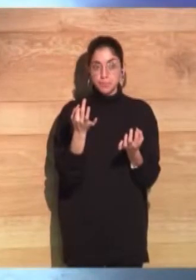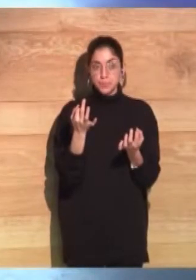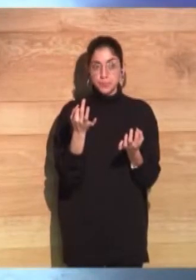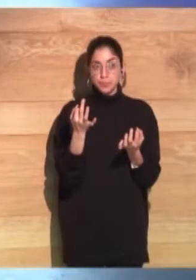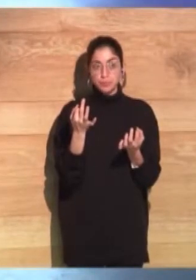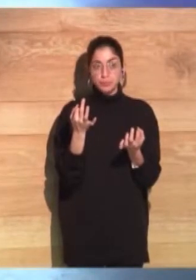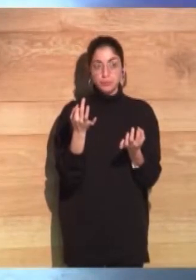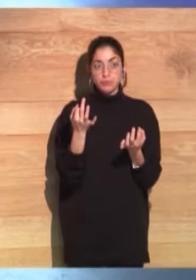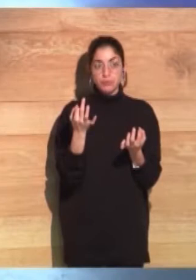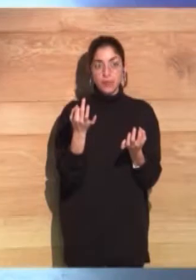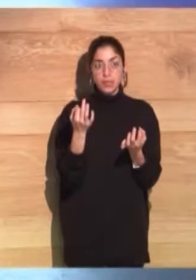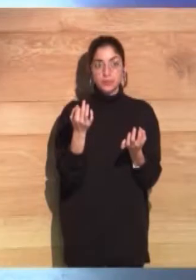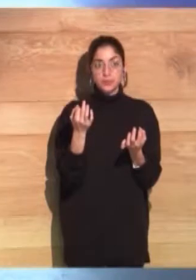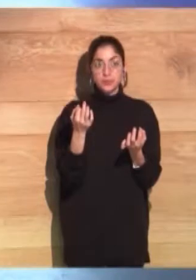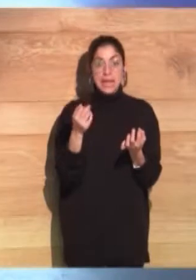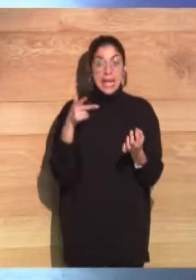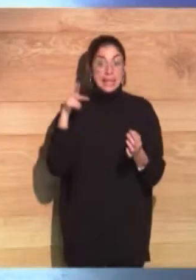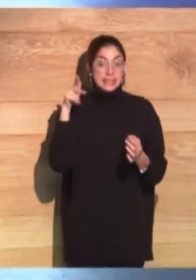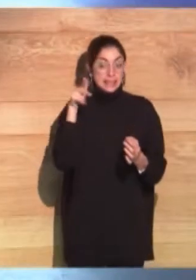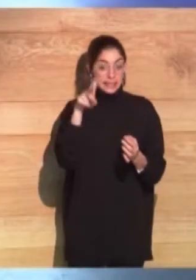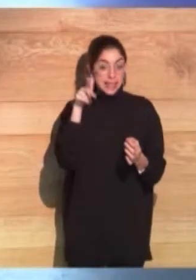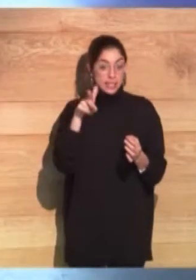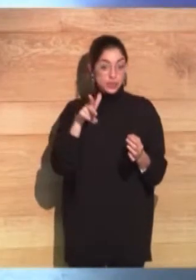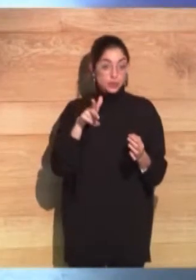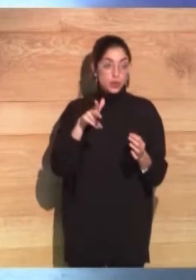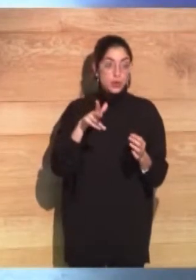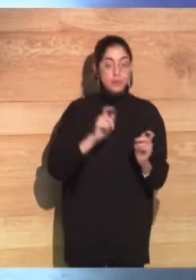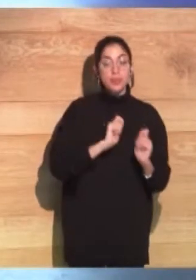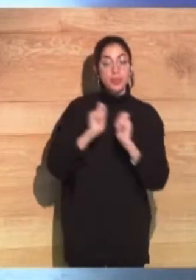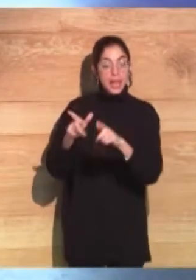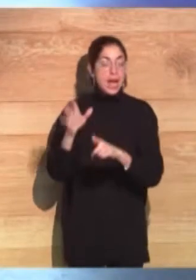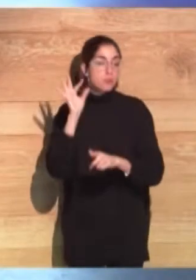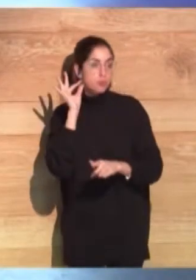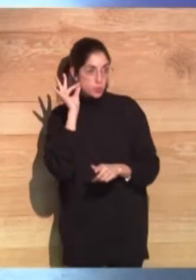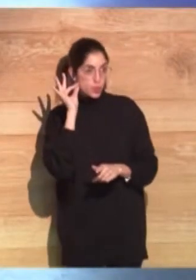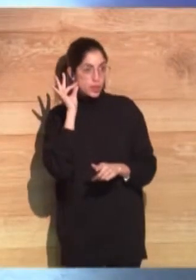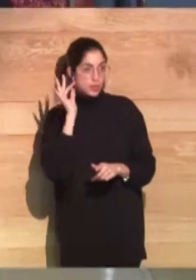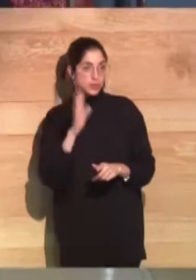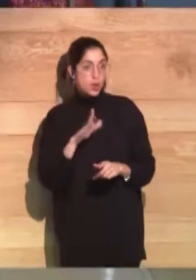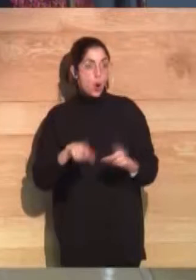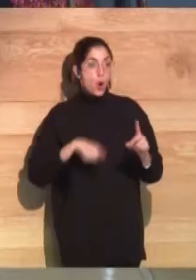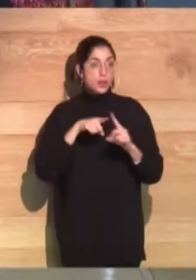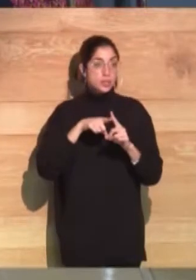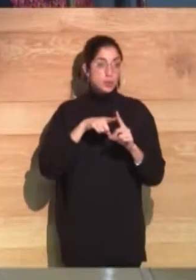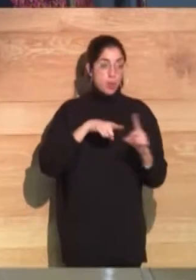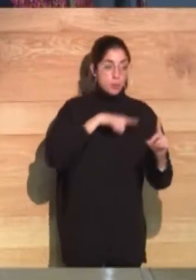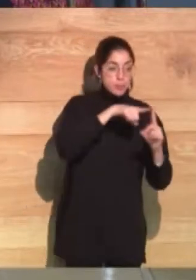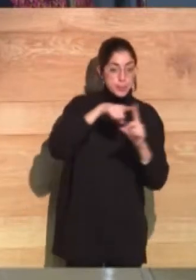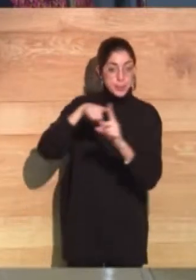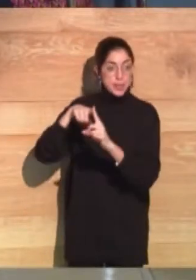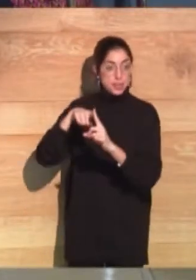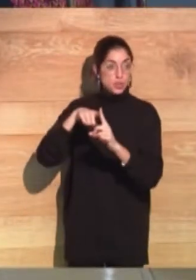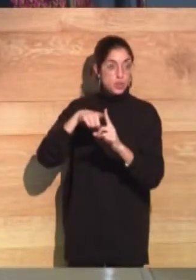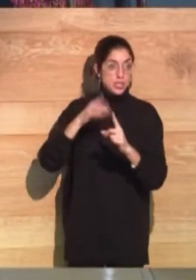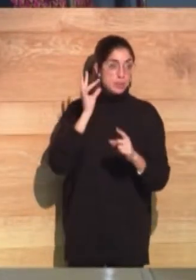que este derecho se otorgue a las mujeres de una forma más formal, más oficial, para que las misiones de paz tengan a las mujeres